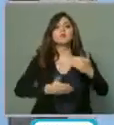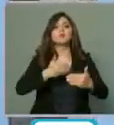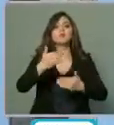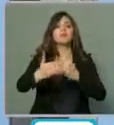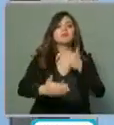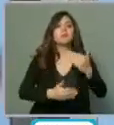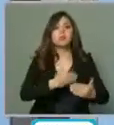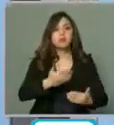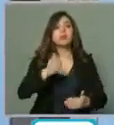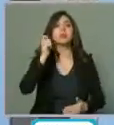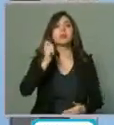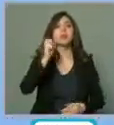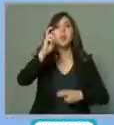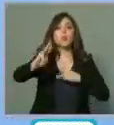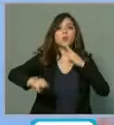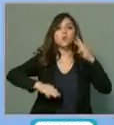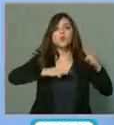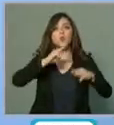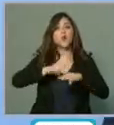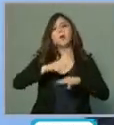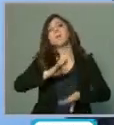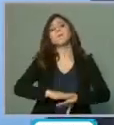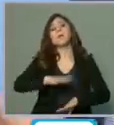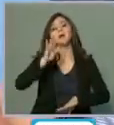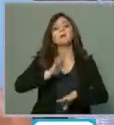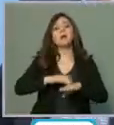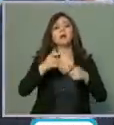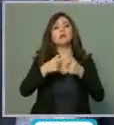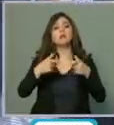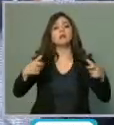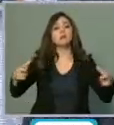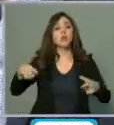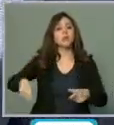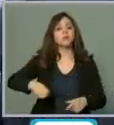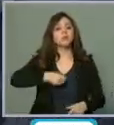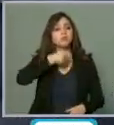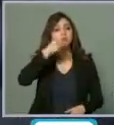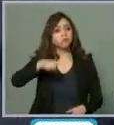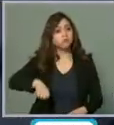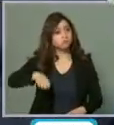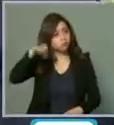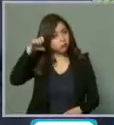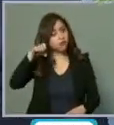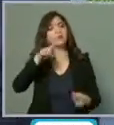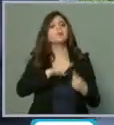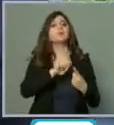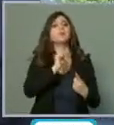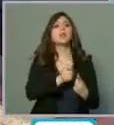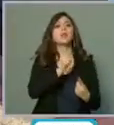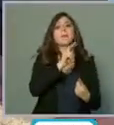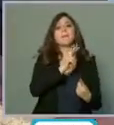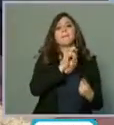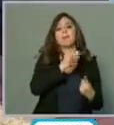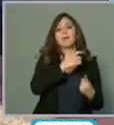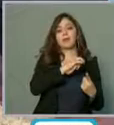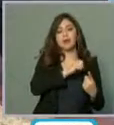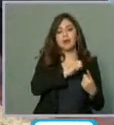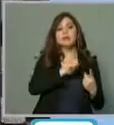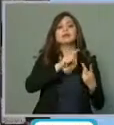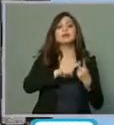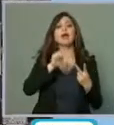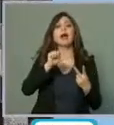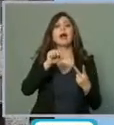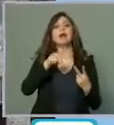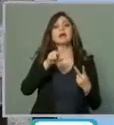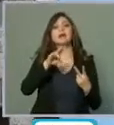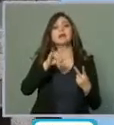la senectud en el mundo Claro. cada vez está creciendo más. Hay que marcar la diferencia entre vejez y ancianidad, Ok. Ok. porque no es